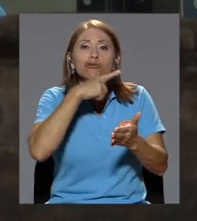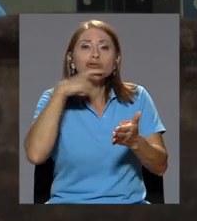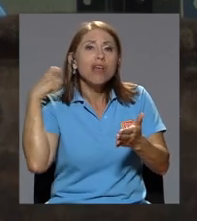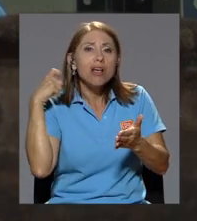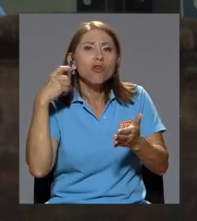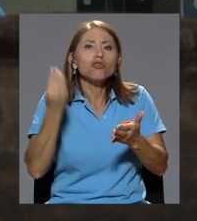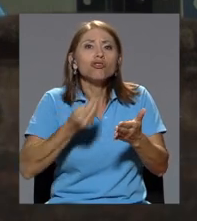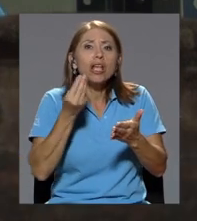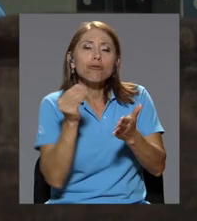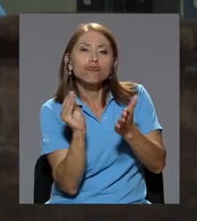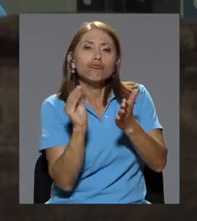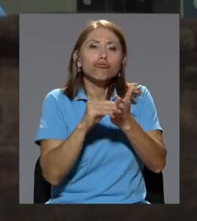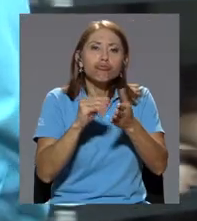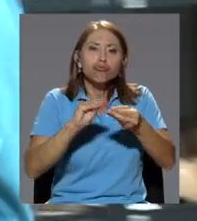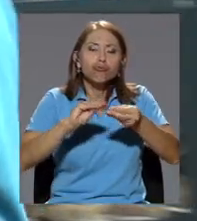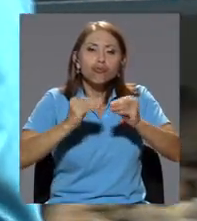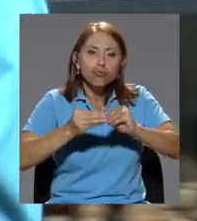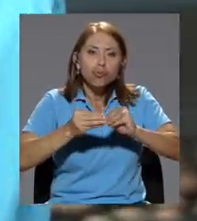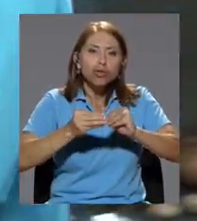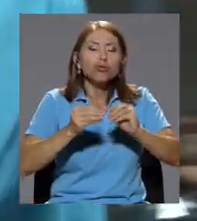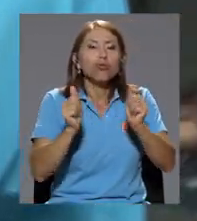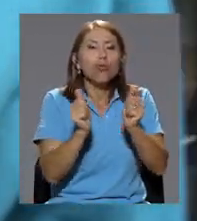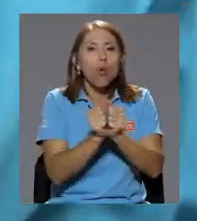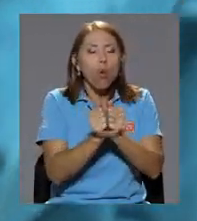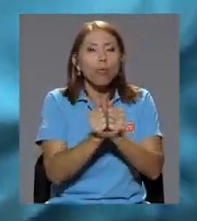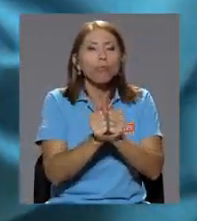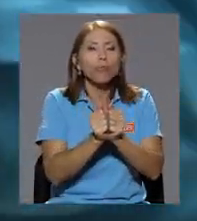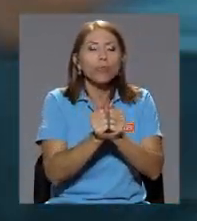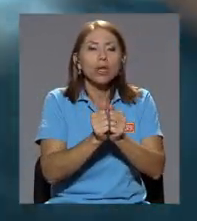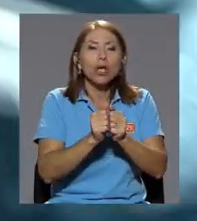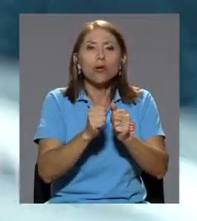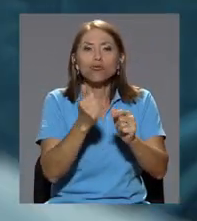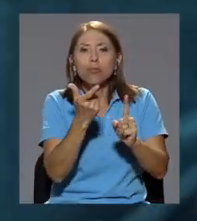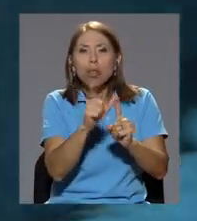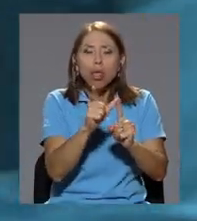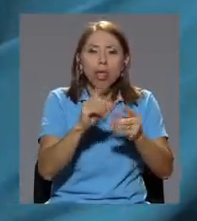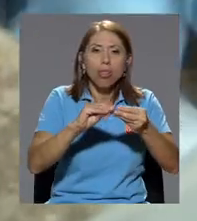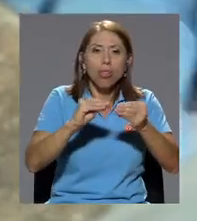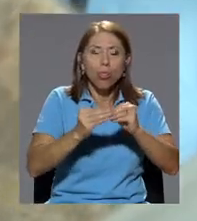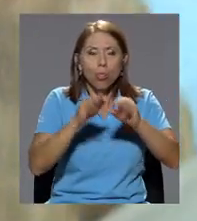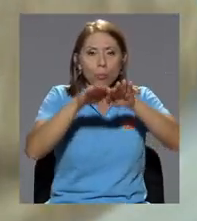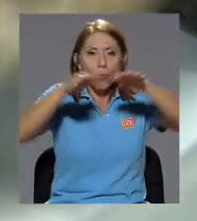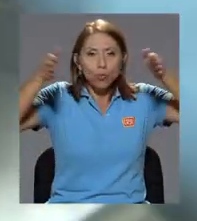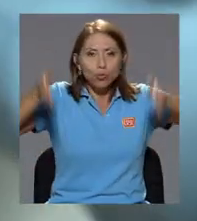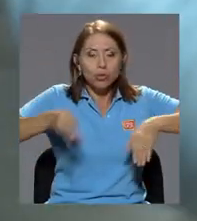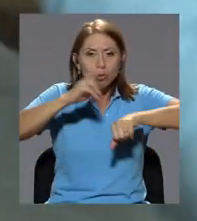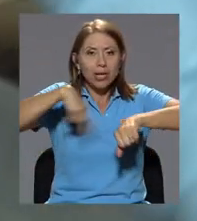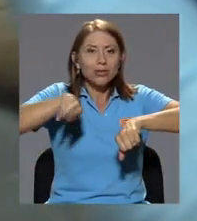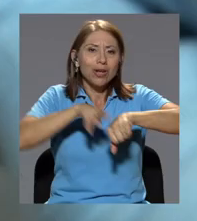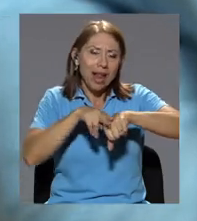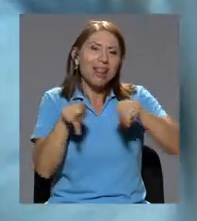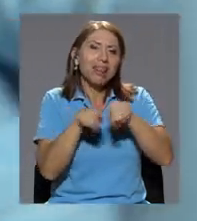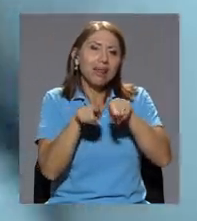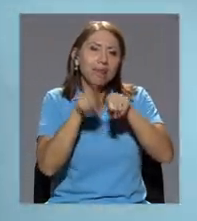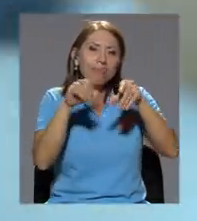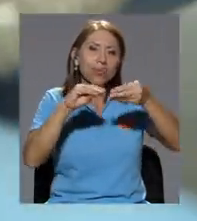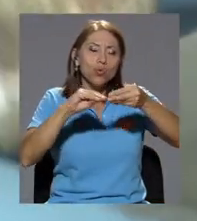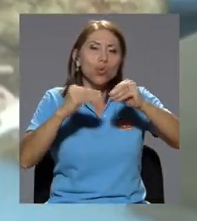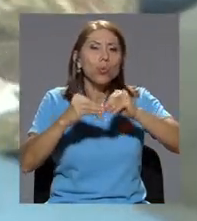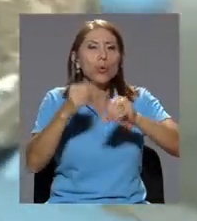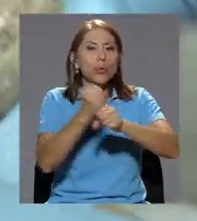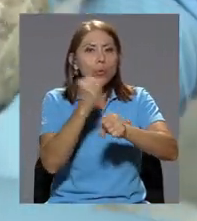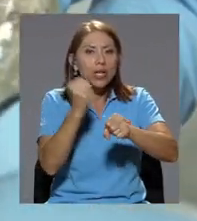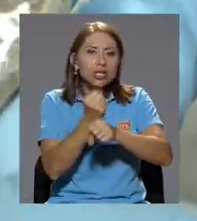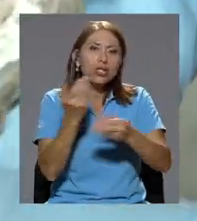a enumerarlos con la sigla del Museo Nacional y lo que llamamos como el número de